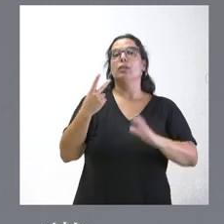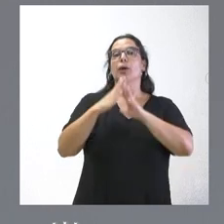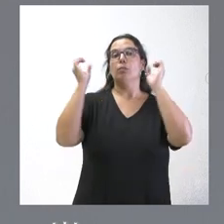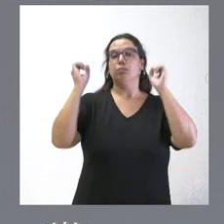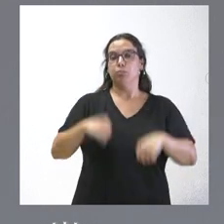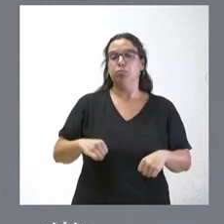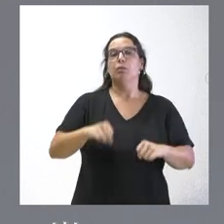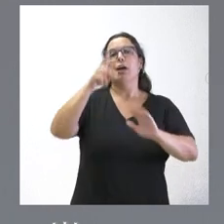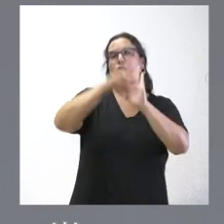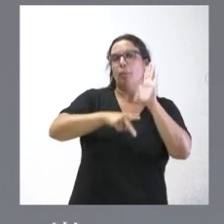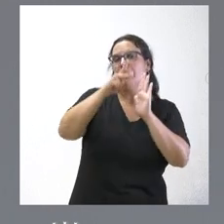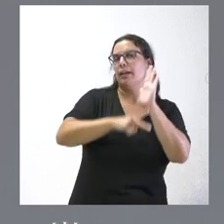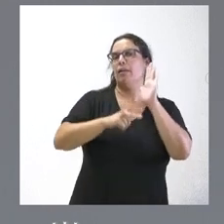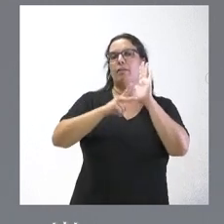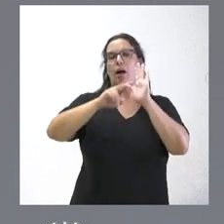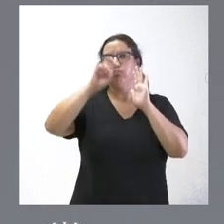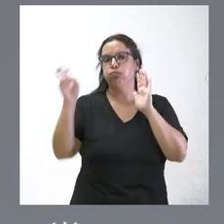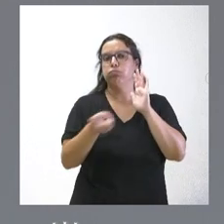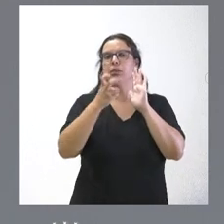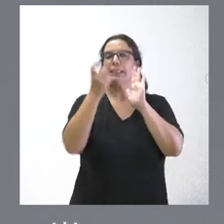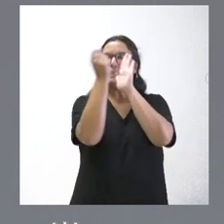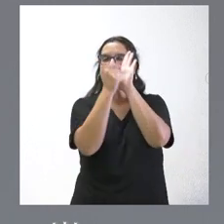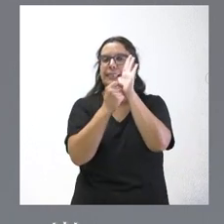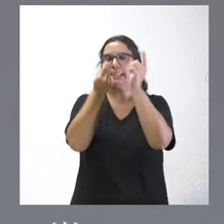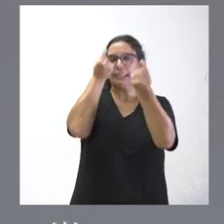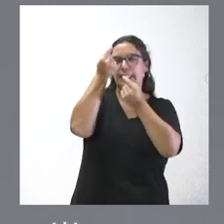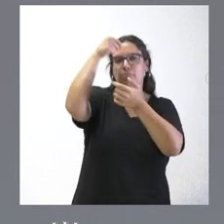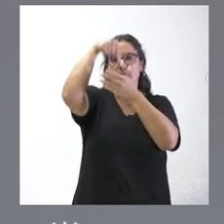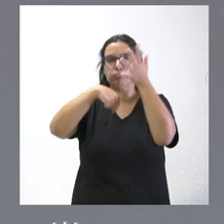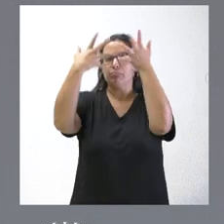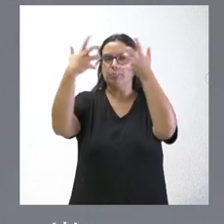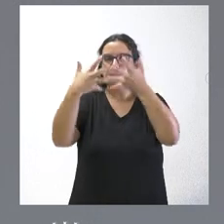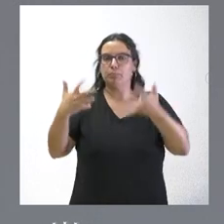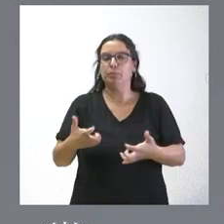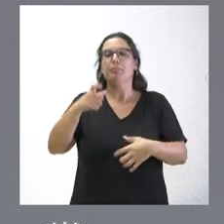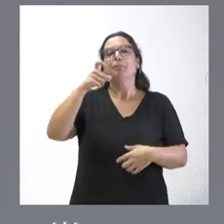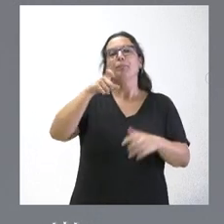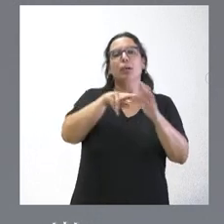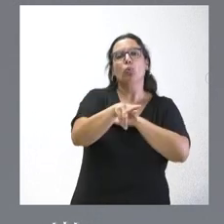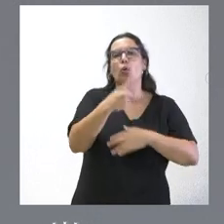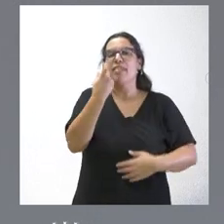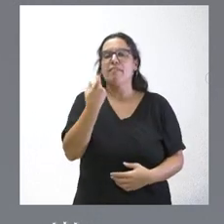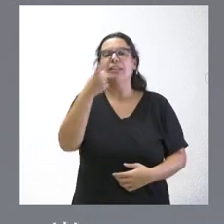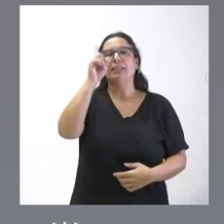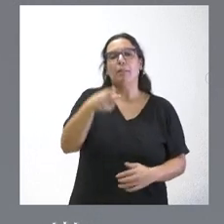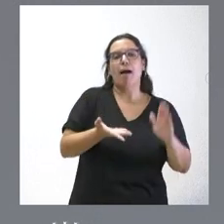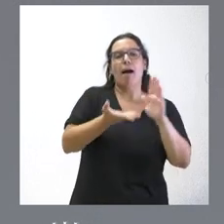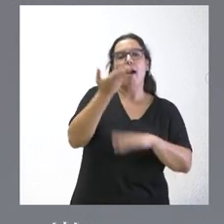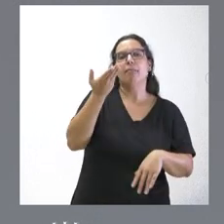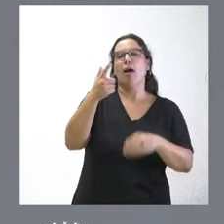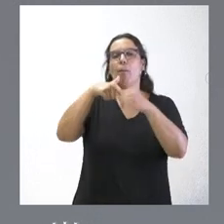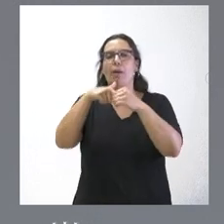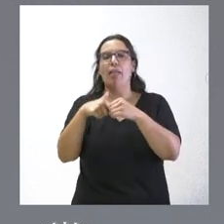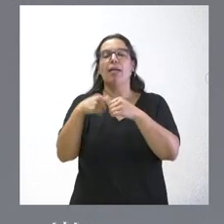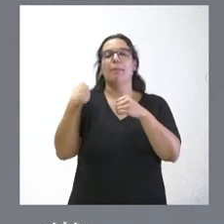el instrumento jurídico que Determine los requisitos y medios materiales así como la admisión y alta en Las Plazas incluidas en las unidades